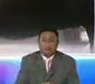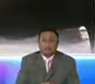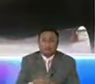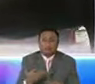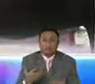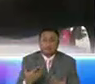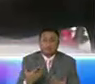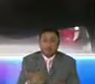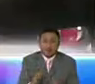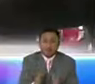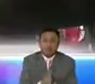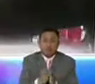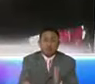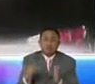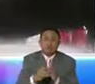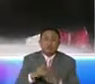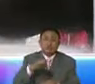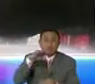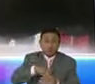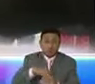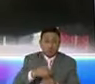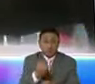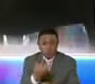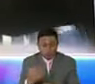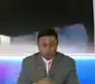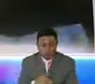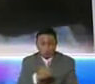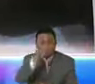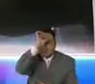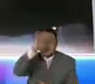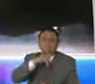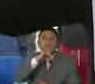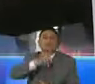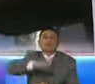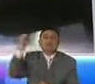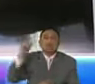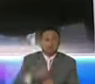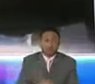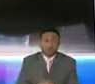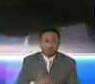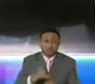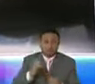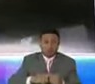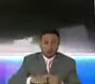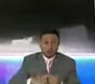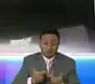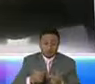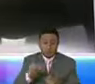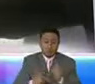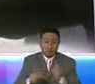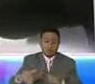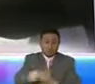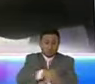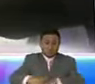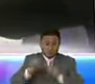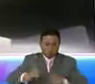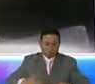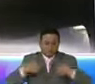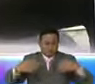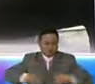las impugnaciones, no sabíamos quién había ganado las elecciones y el pueblo de Quito estuvo en las calles protestando porque